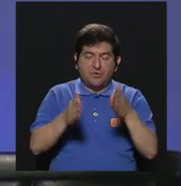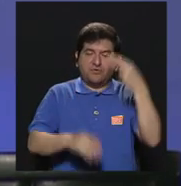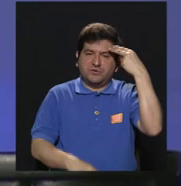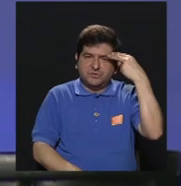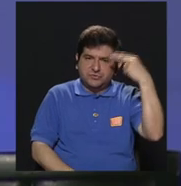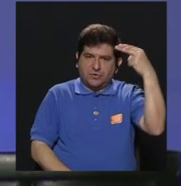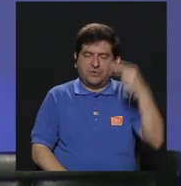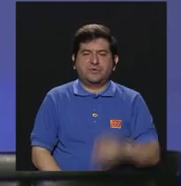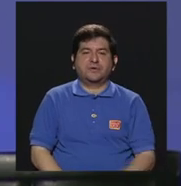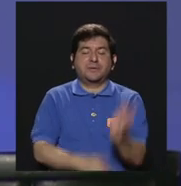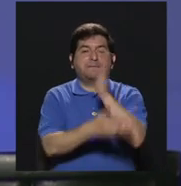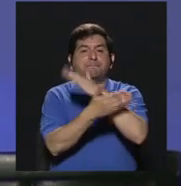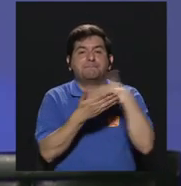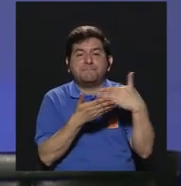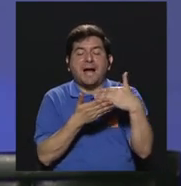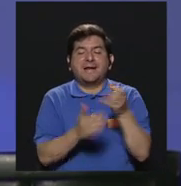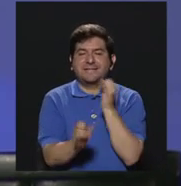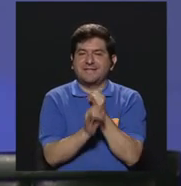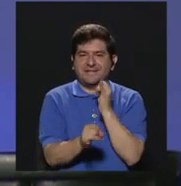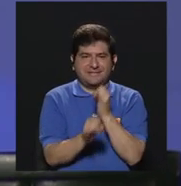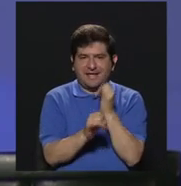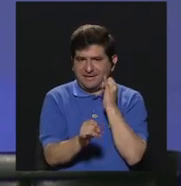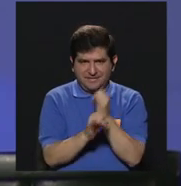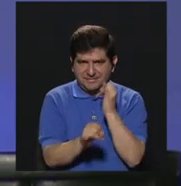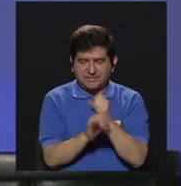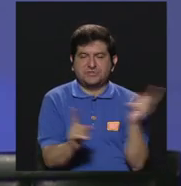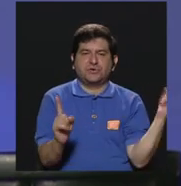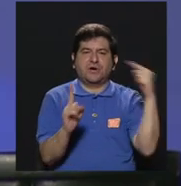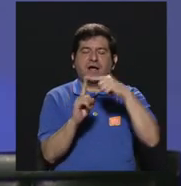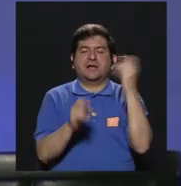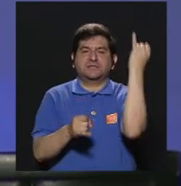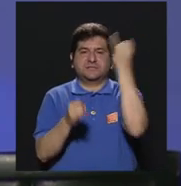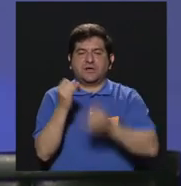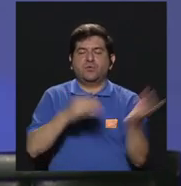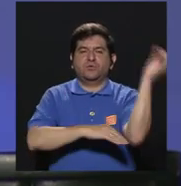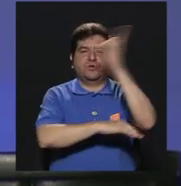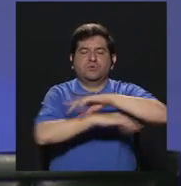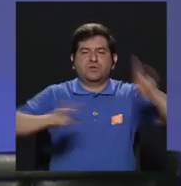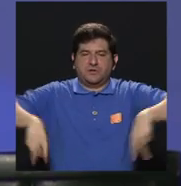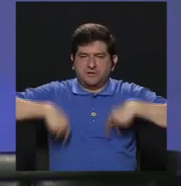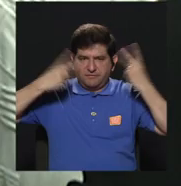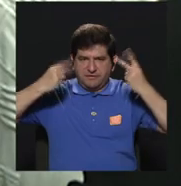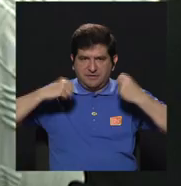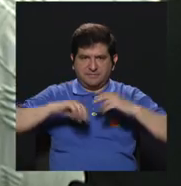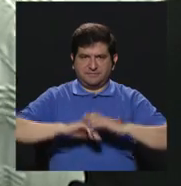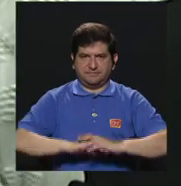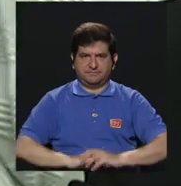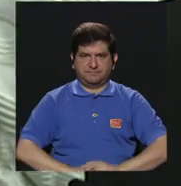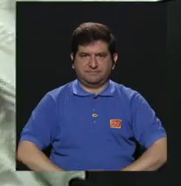eméritos formamos parte de la institución hasta el último de nuestros días.